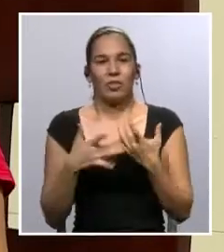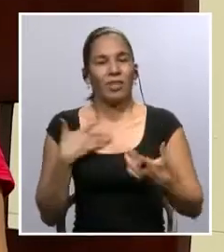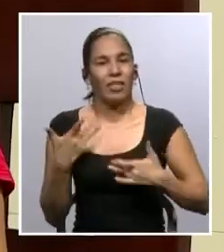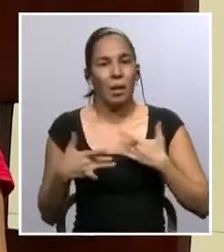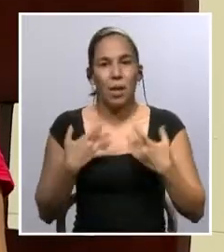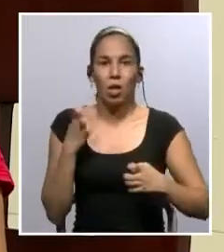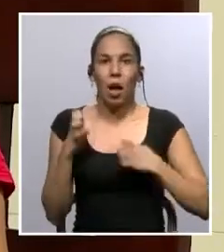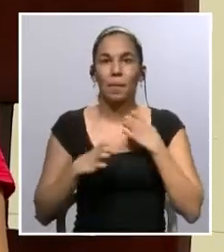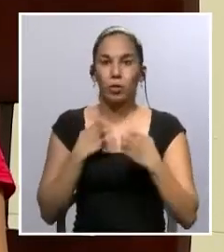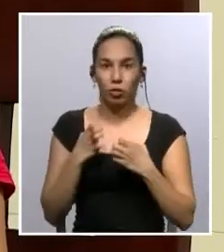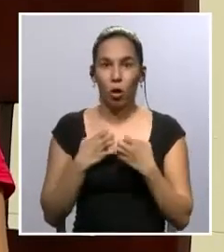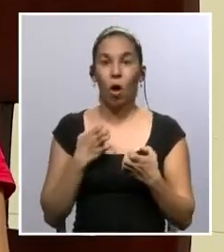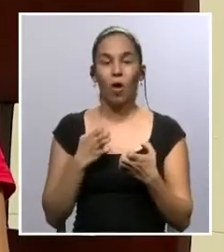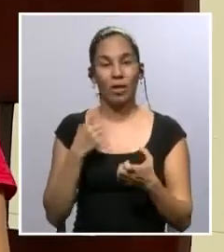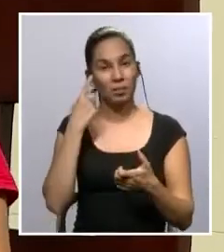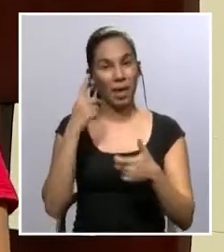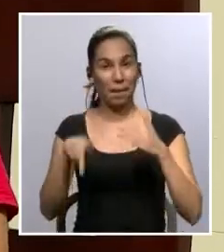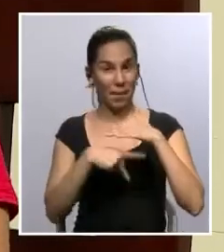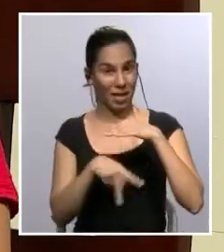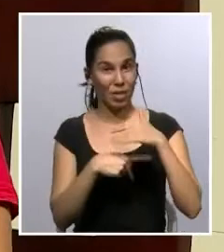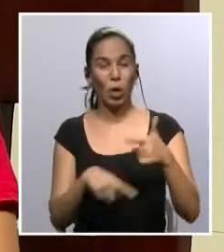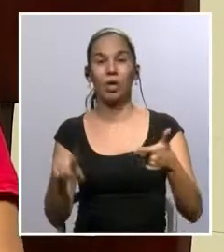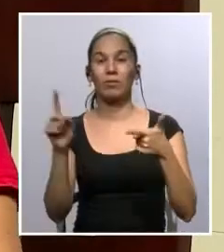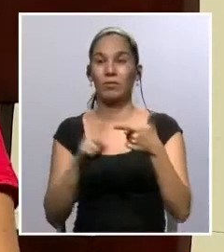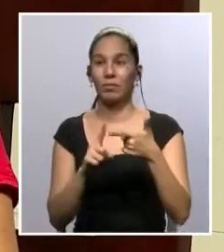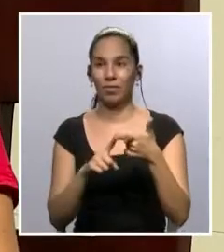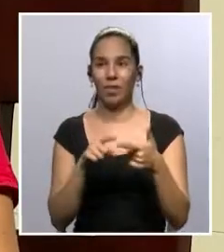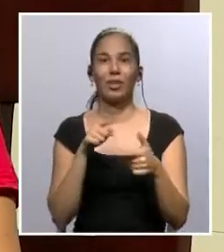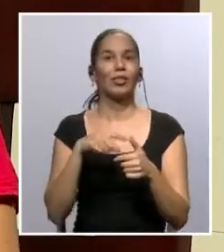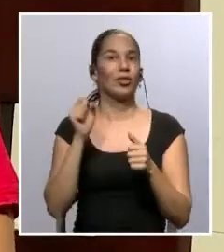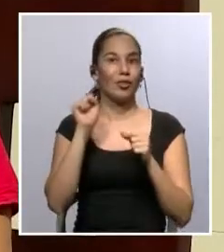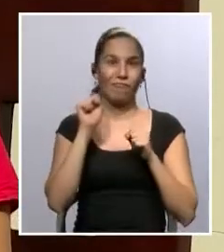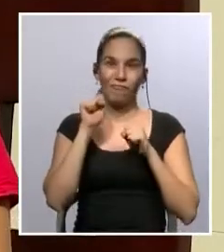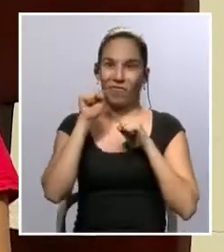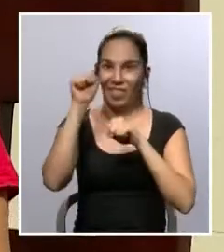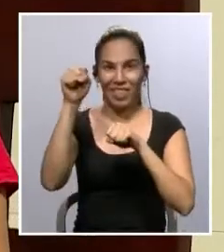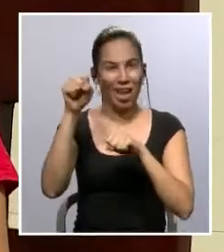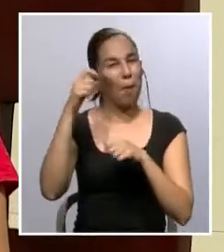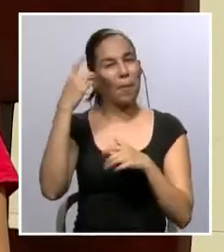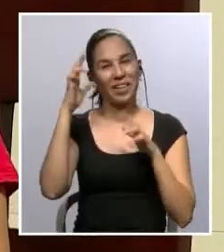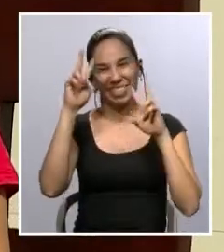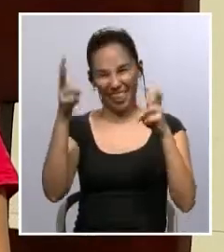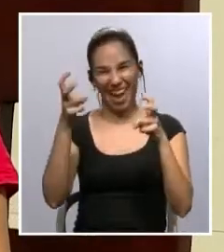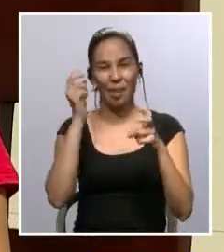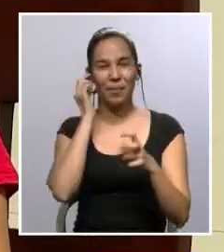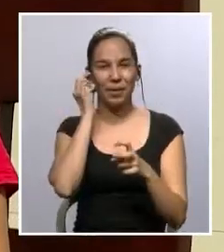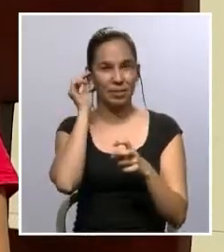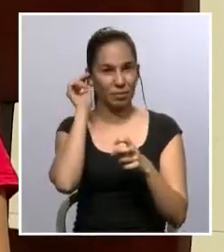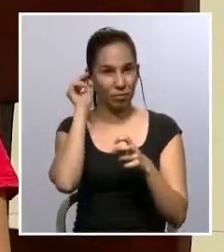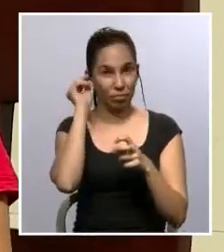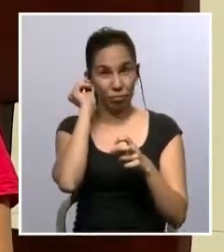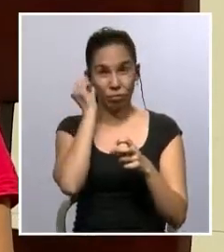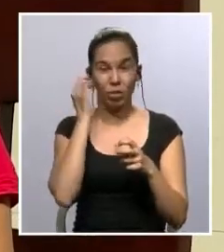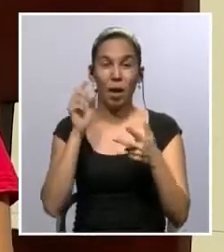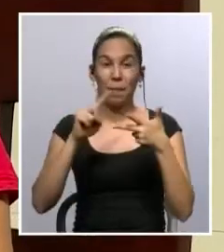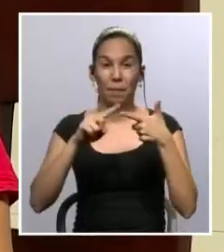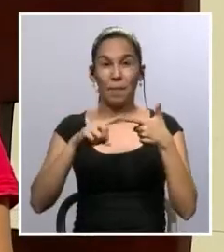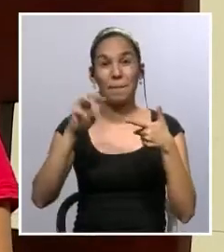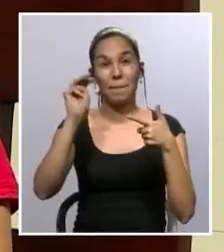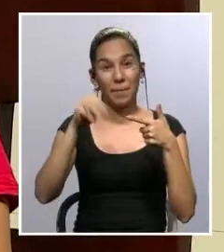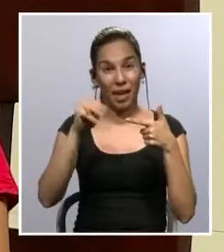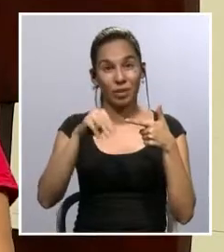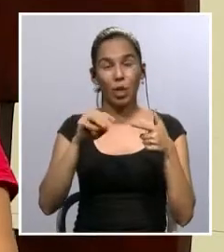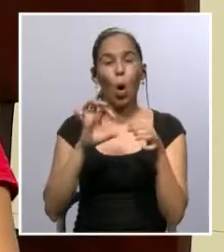para el lunes, los chicos de preescolar. Es un súper tema. Para los martes del primer ciclo,